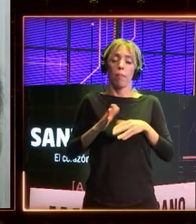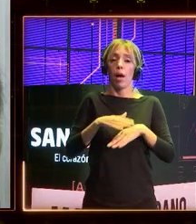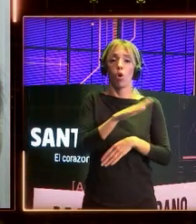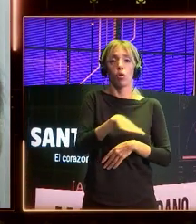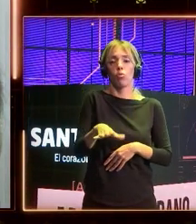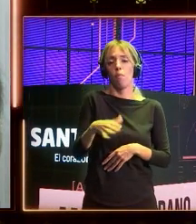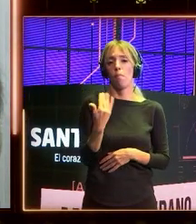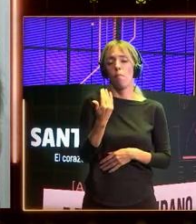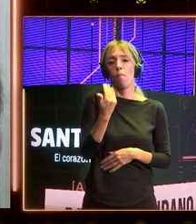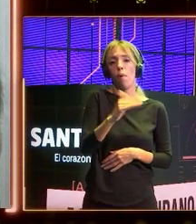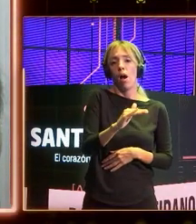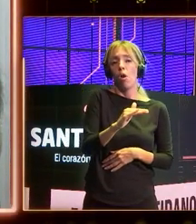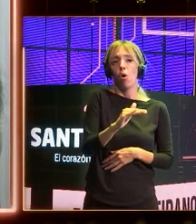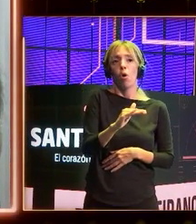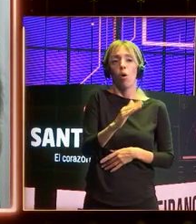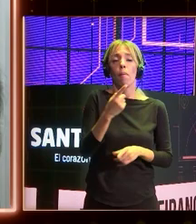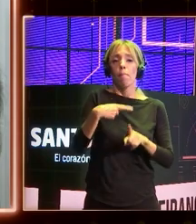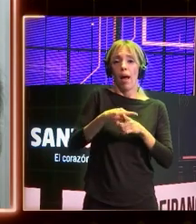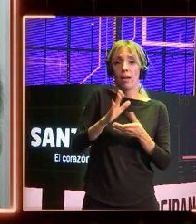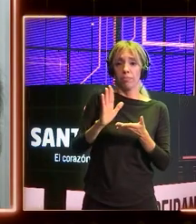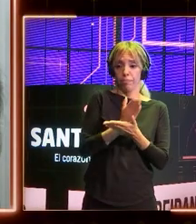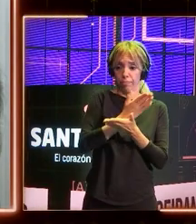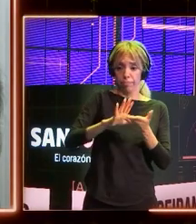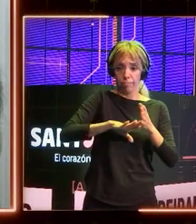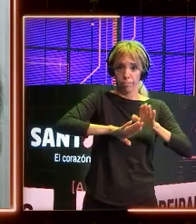niños, generan divisiones y además